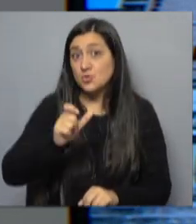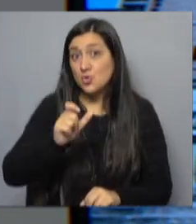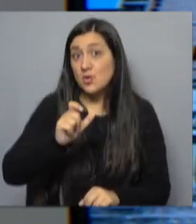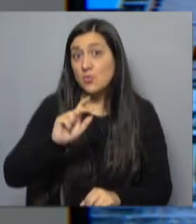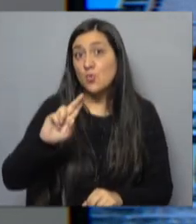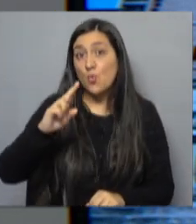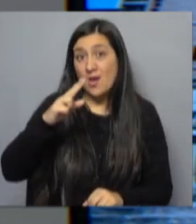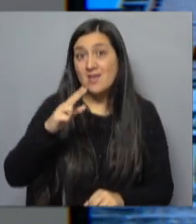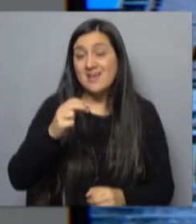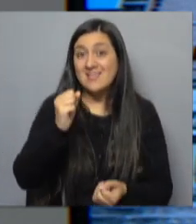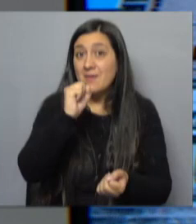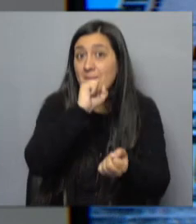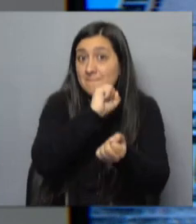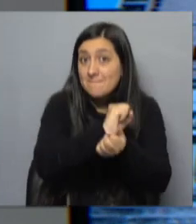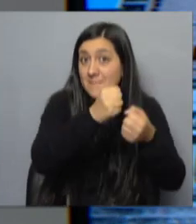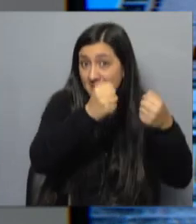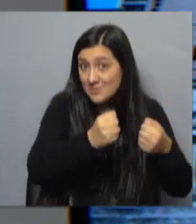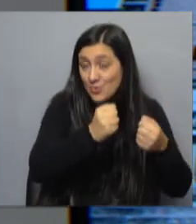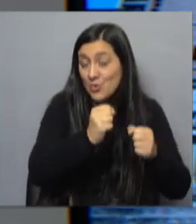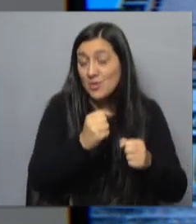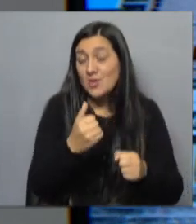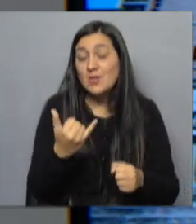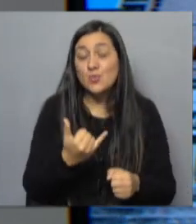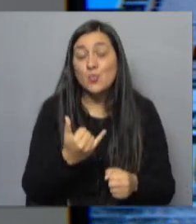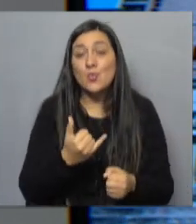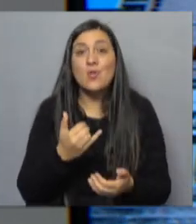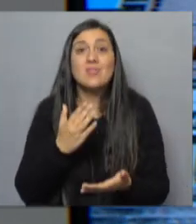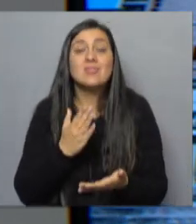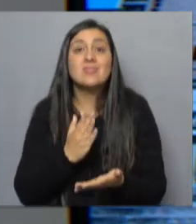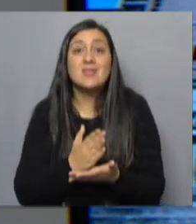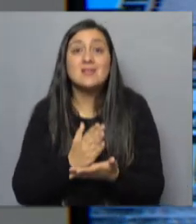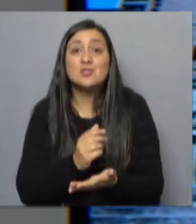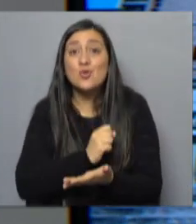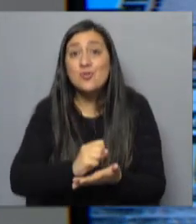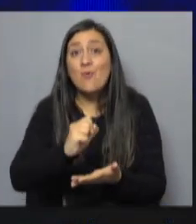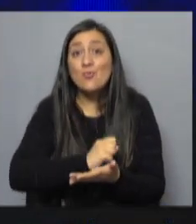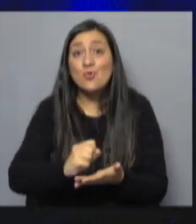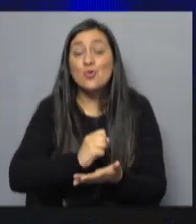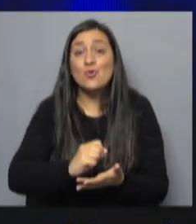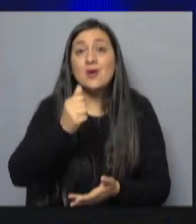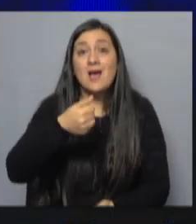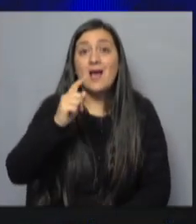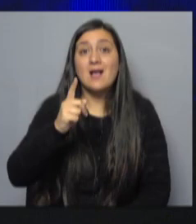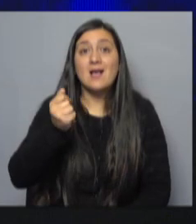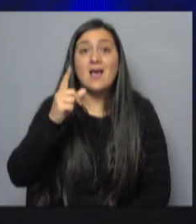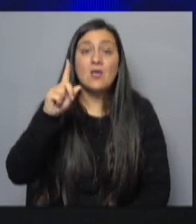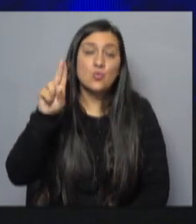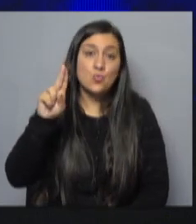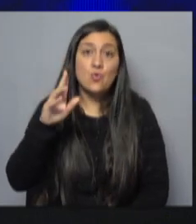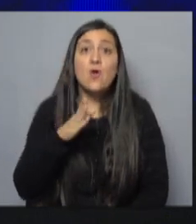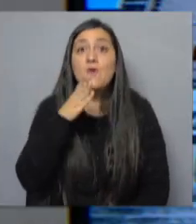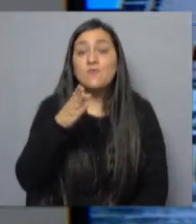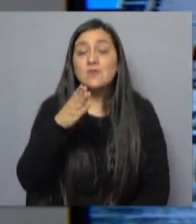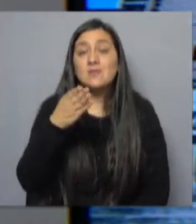en prisión, pudo registrar sus creaciones frente a Gadu. Y ya tenés dos discos grabados, estuviste en el Teatro Solís para